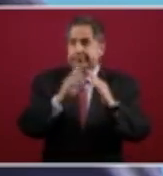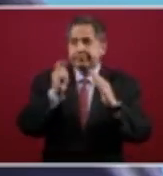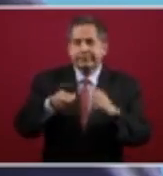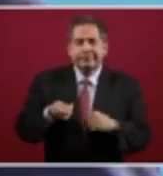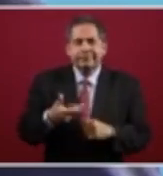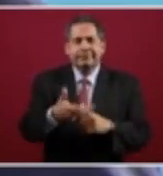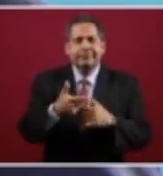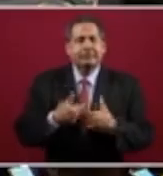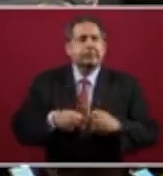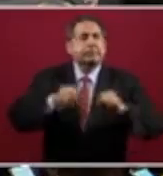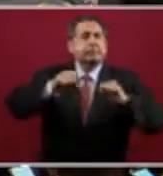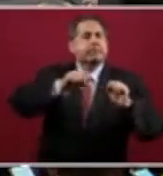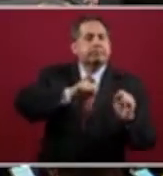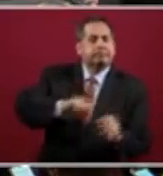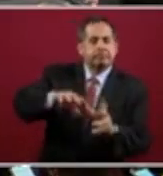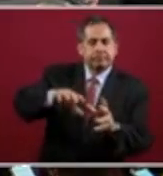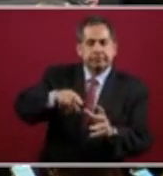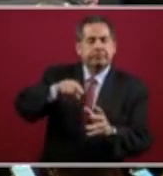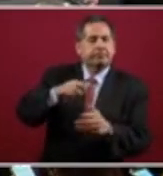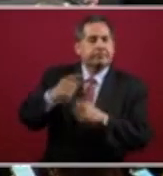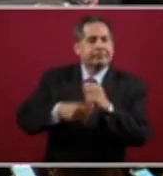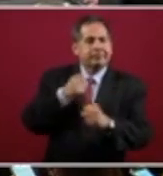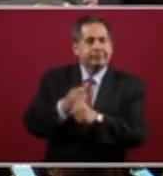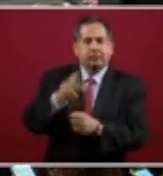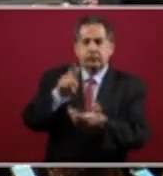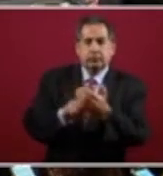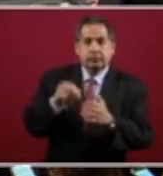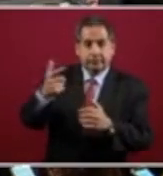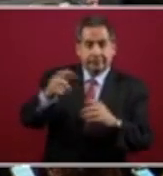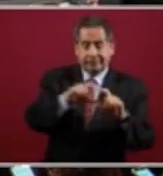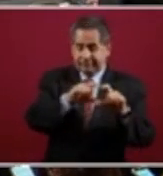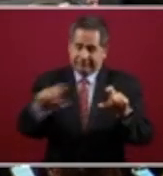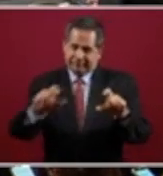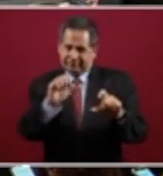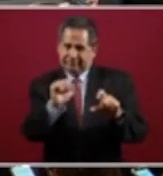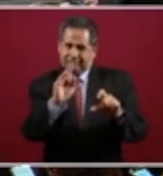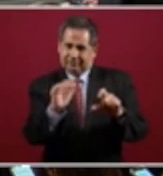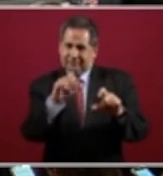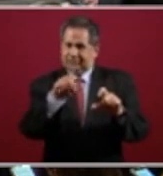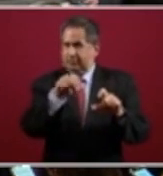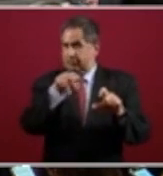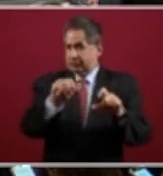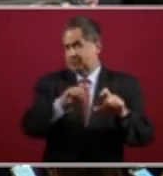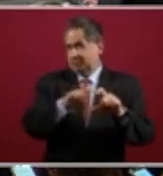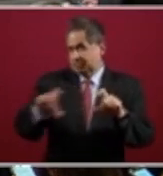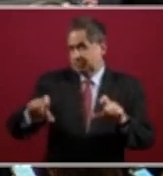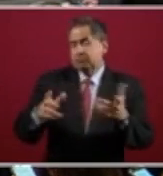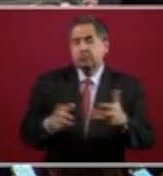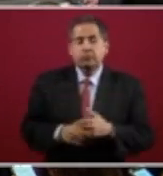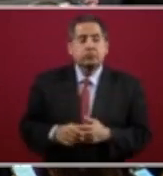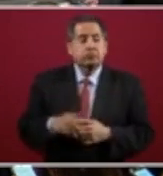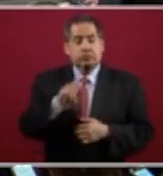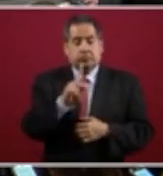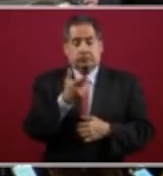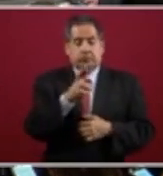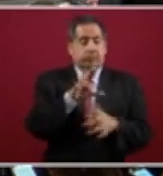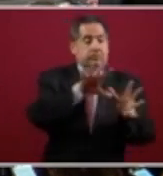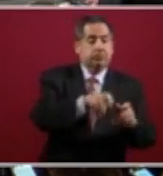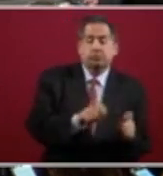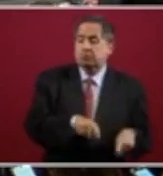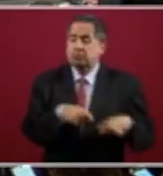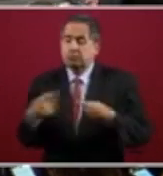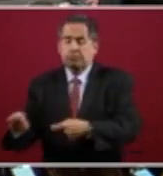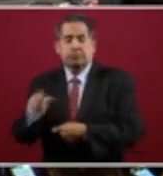en 2007. Está en administración del entonces PGR hasta 2012, que es transferido al SAE.